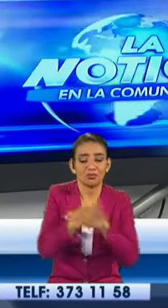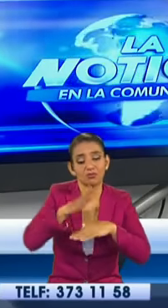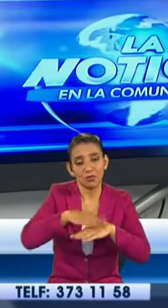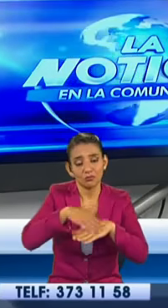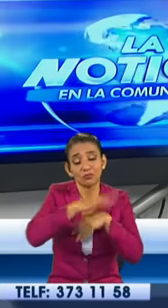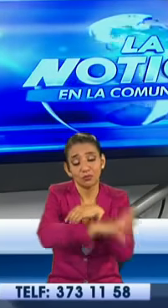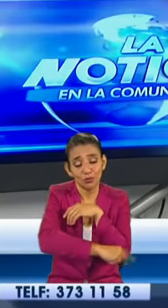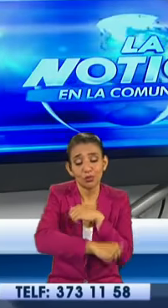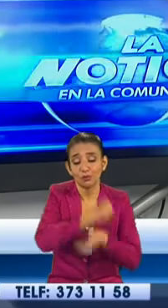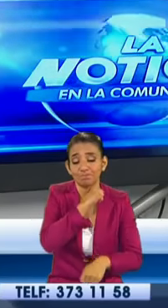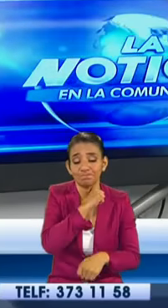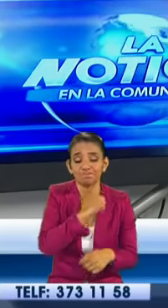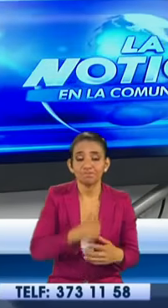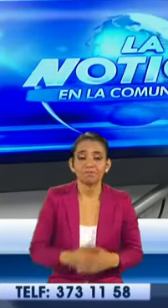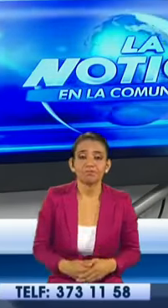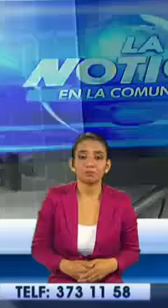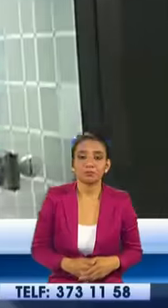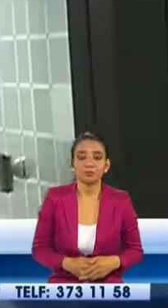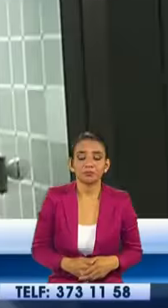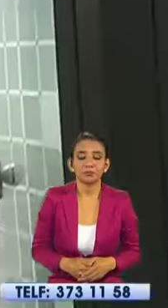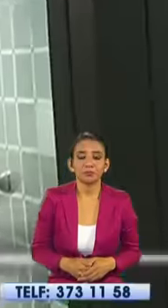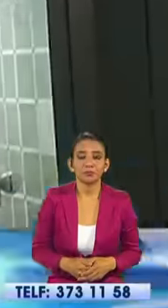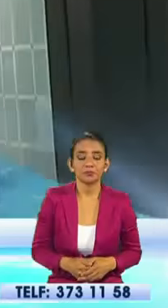robo y hurto.